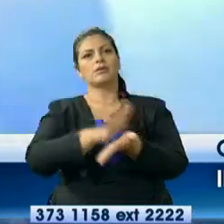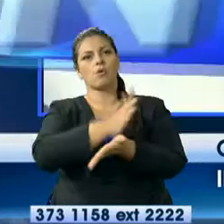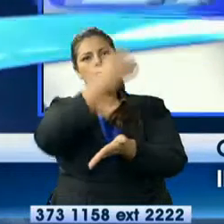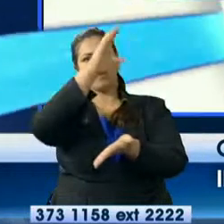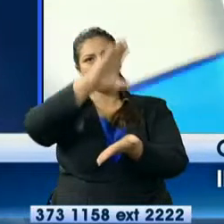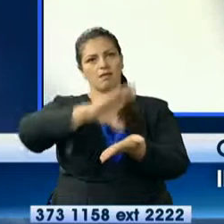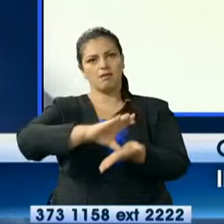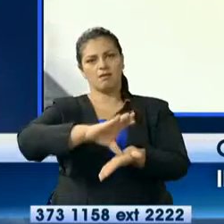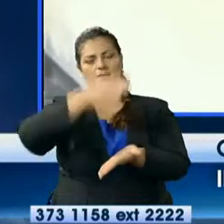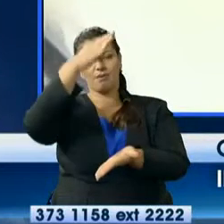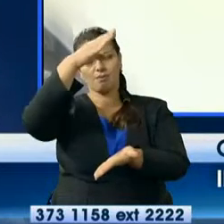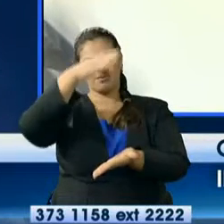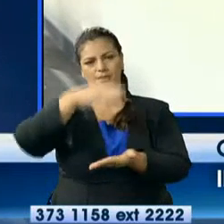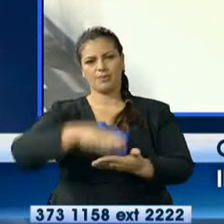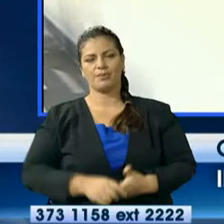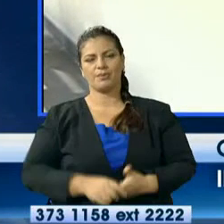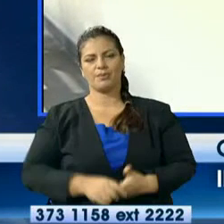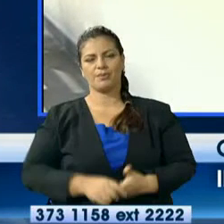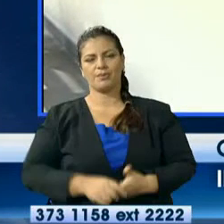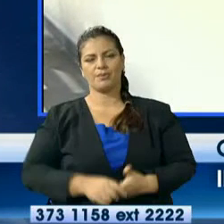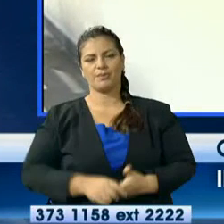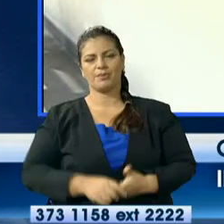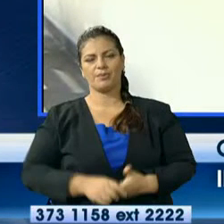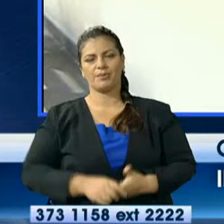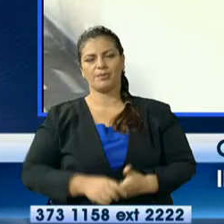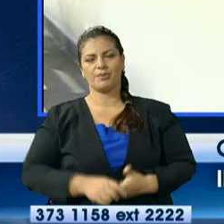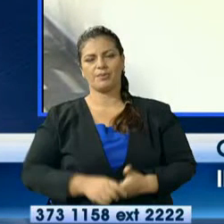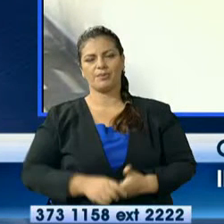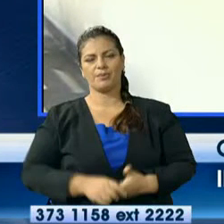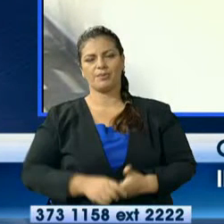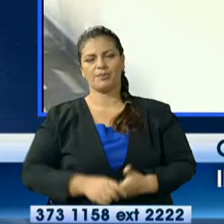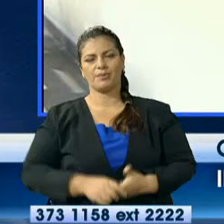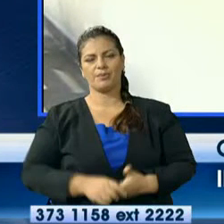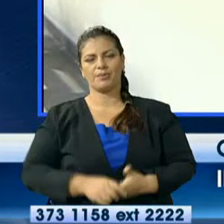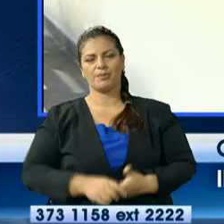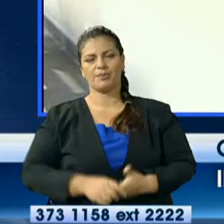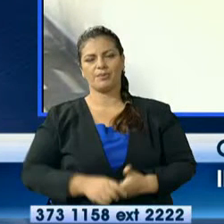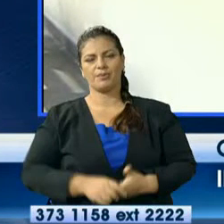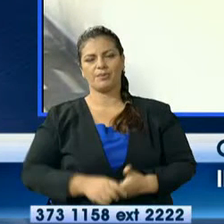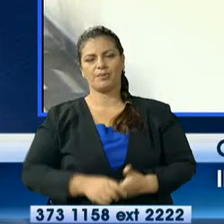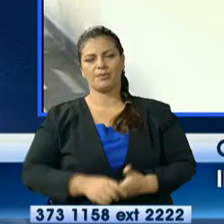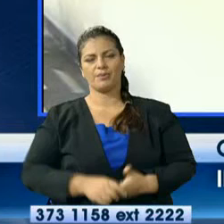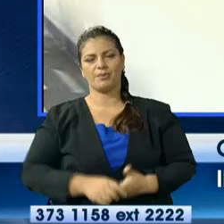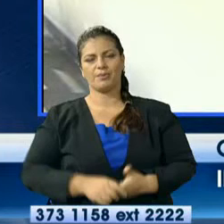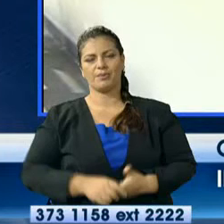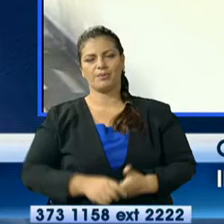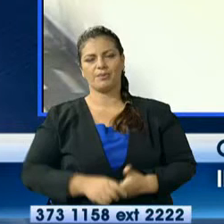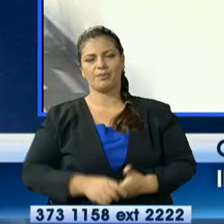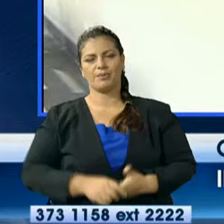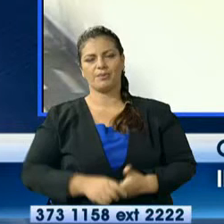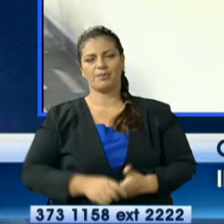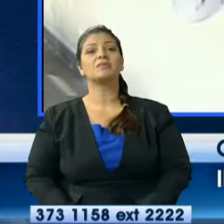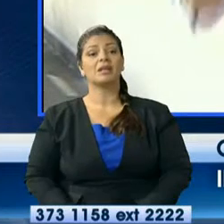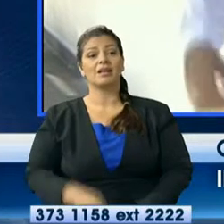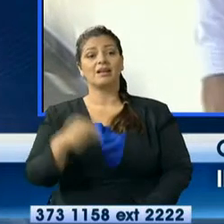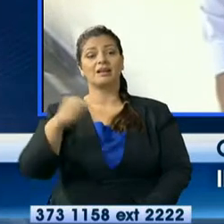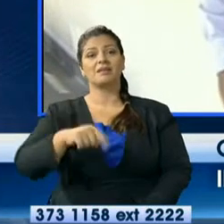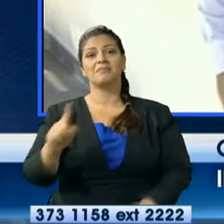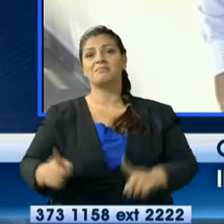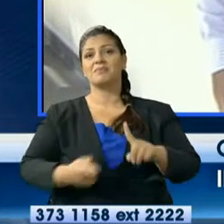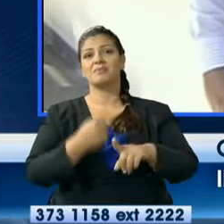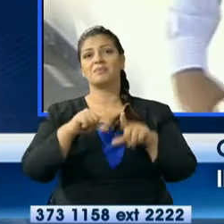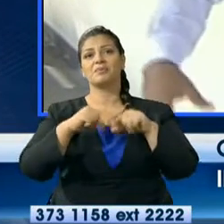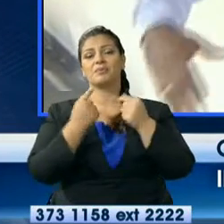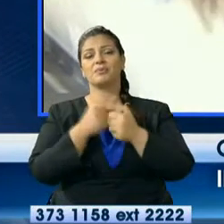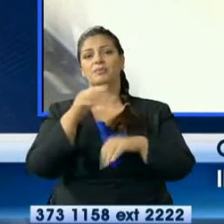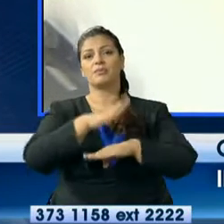con mucha expectativa. No solamente porque en algunos planteles públicos es la primera promoción de bachillerato internacional, sino que